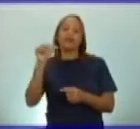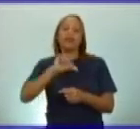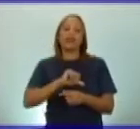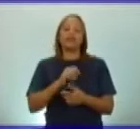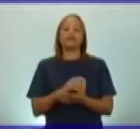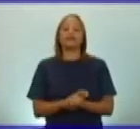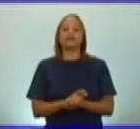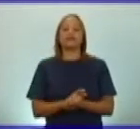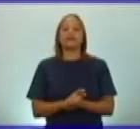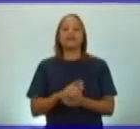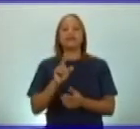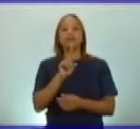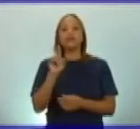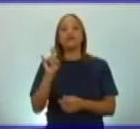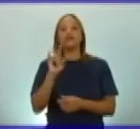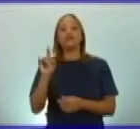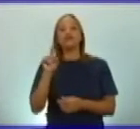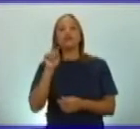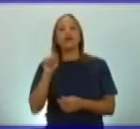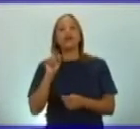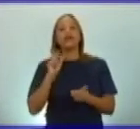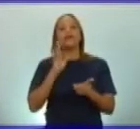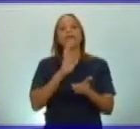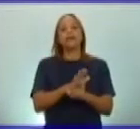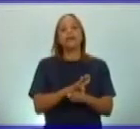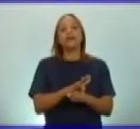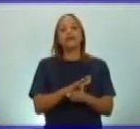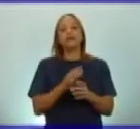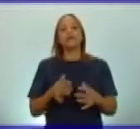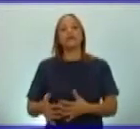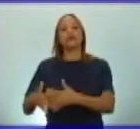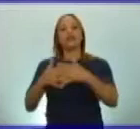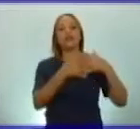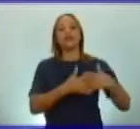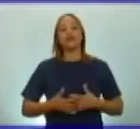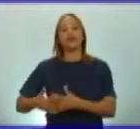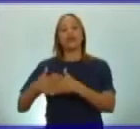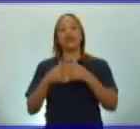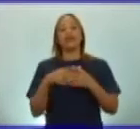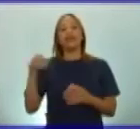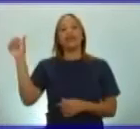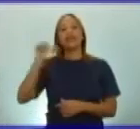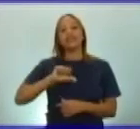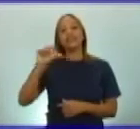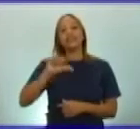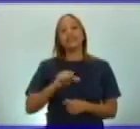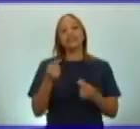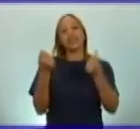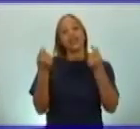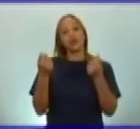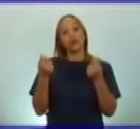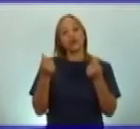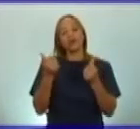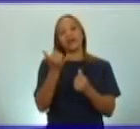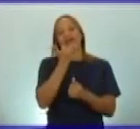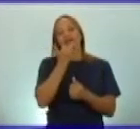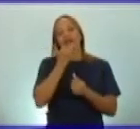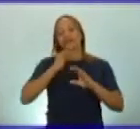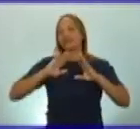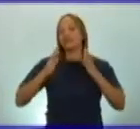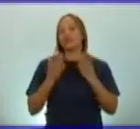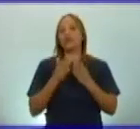en 1929 inicia precisamente por Estados Unidos una gran crisis económica que afecta a todos los países